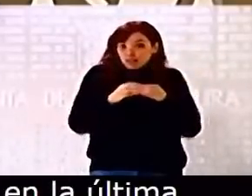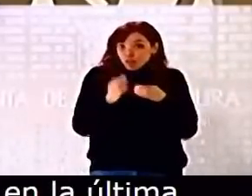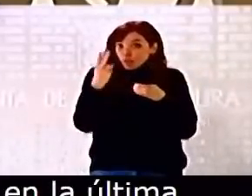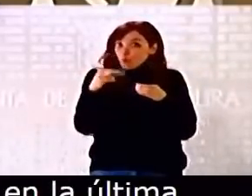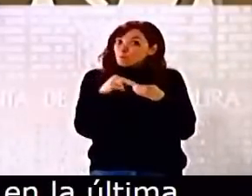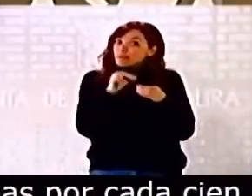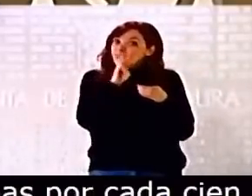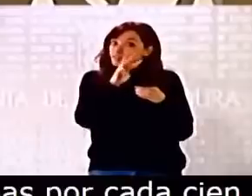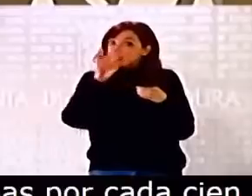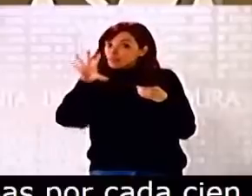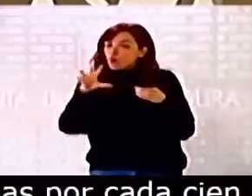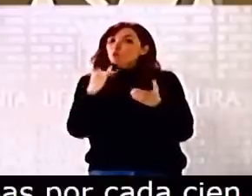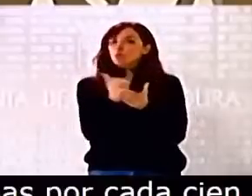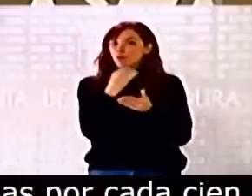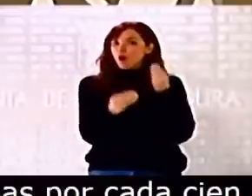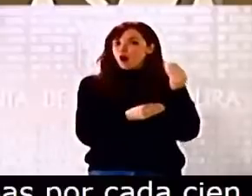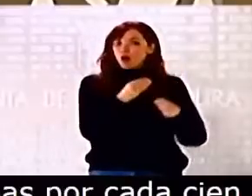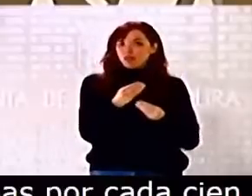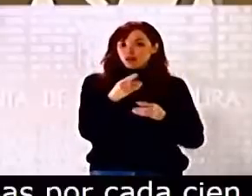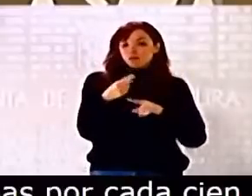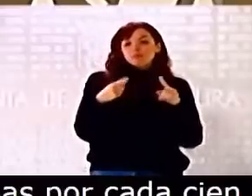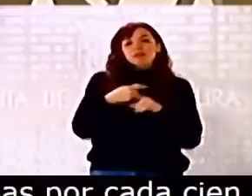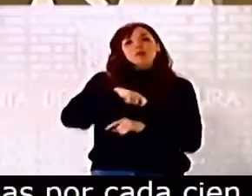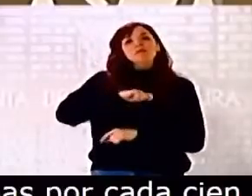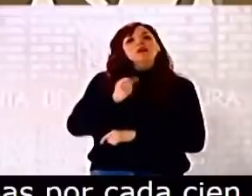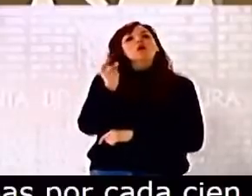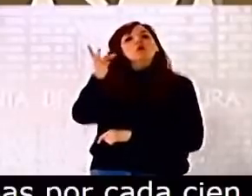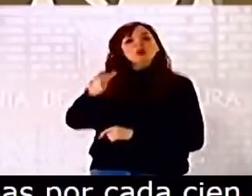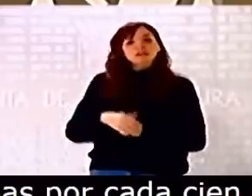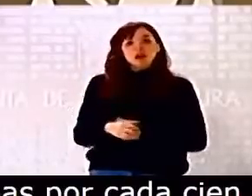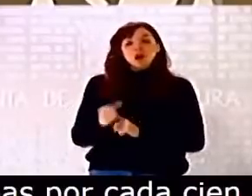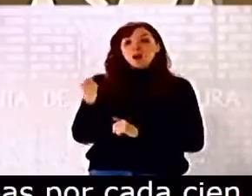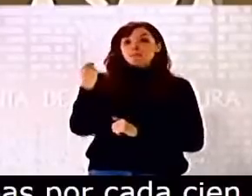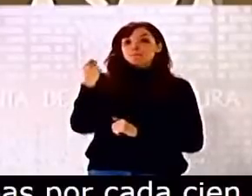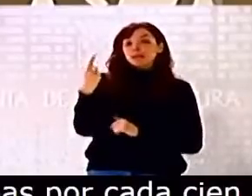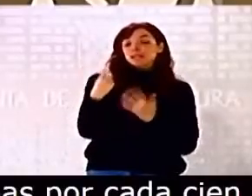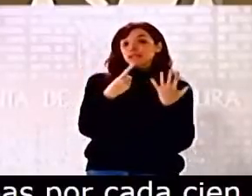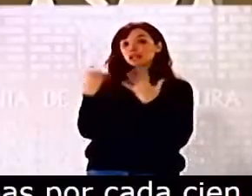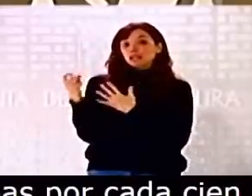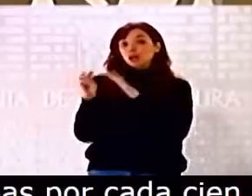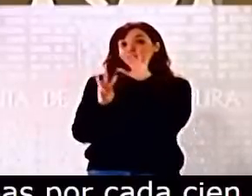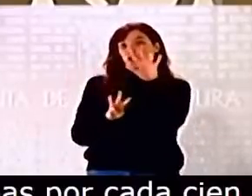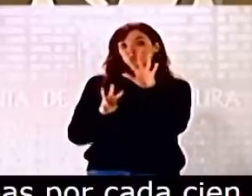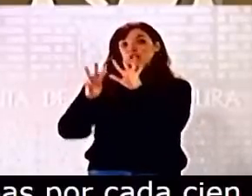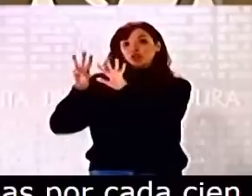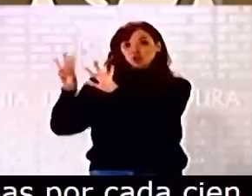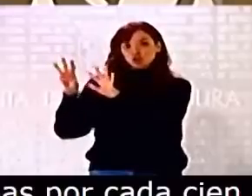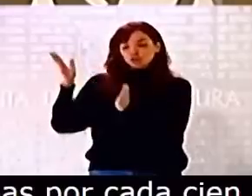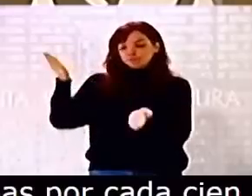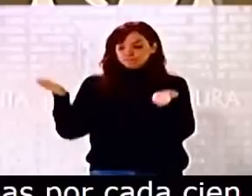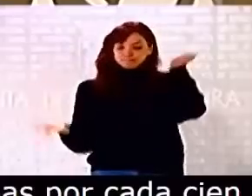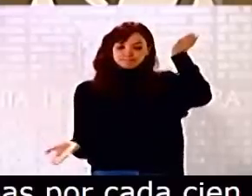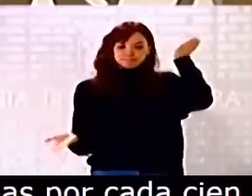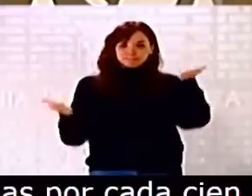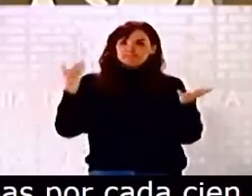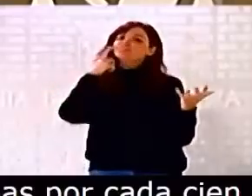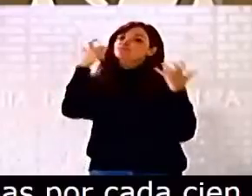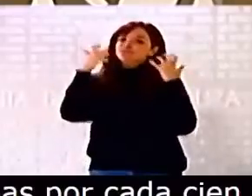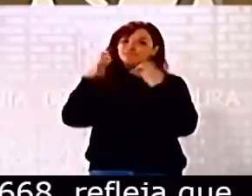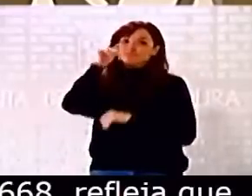2.035 frente a la media del país de 1.688 refleja que en Extremadura se están